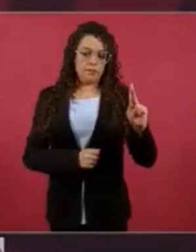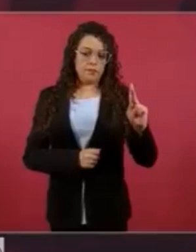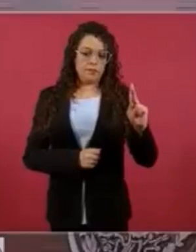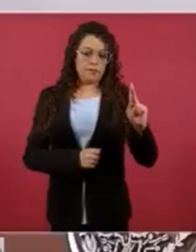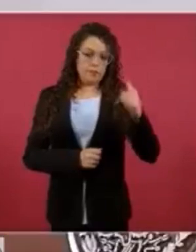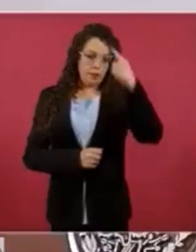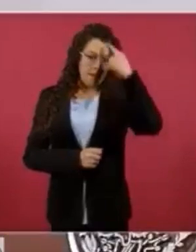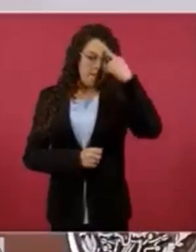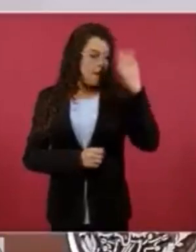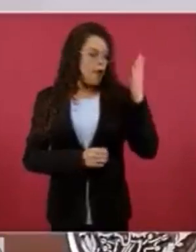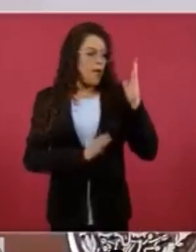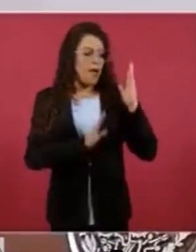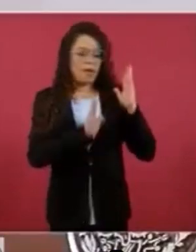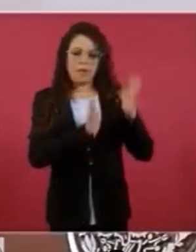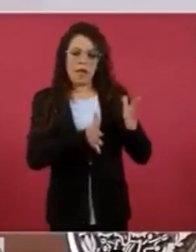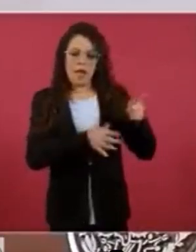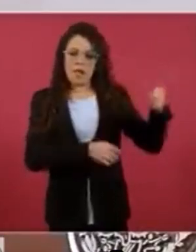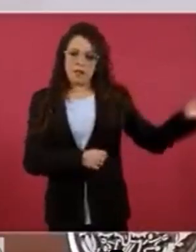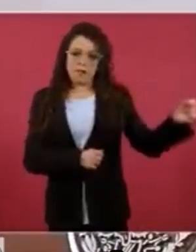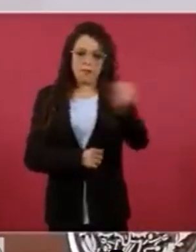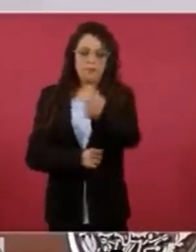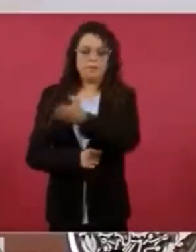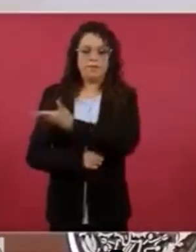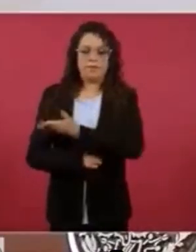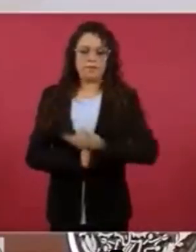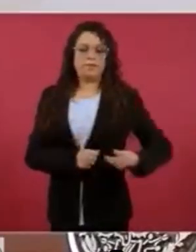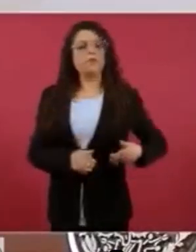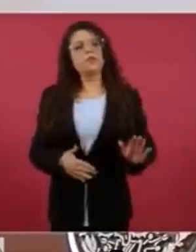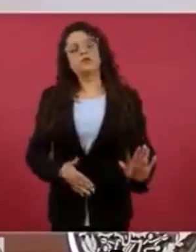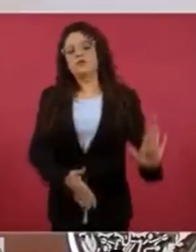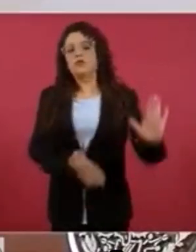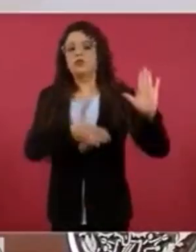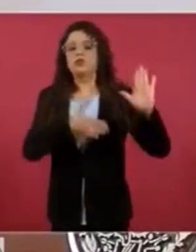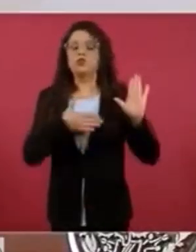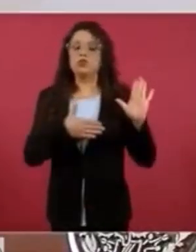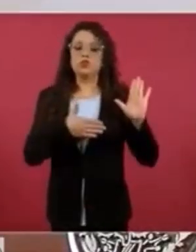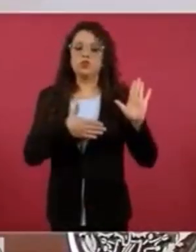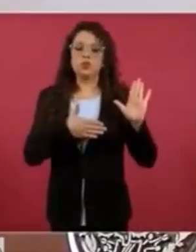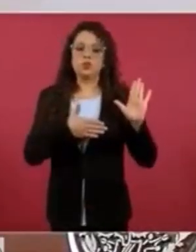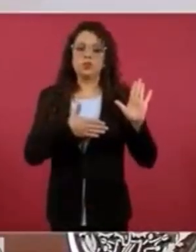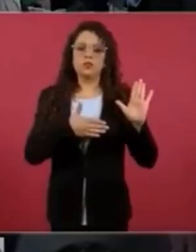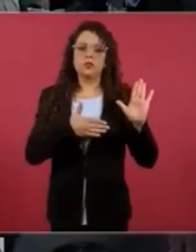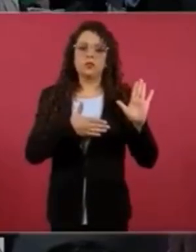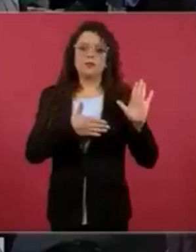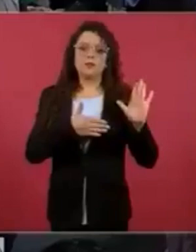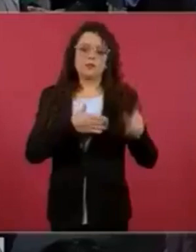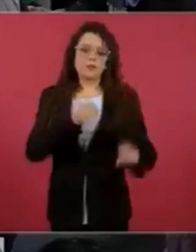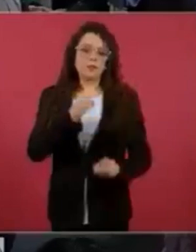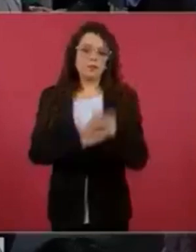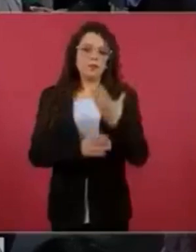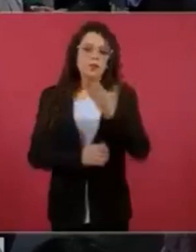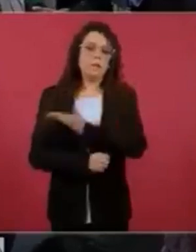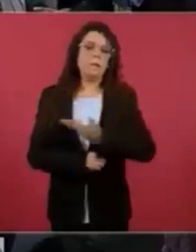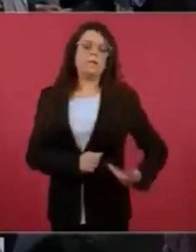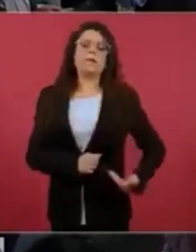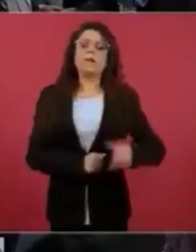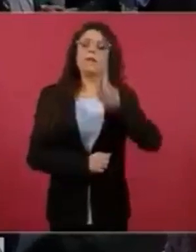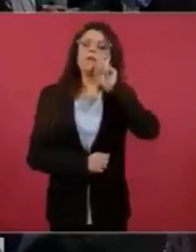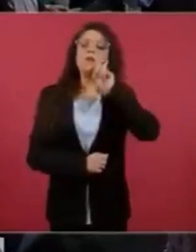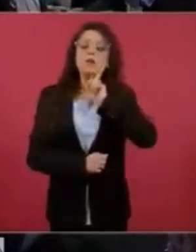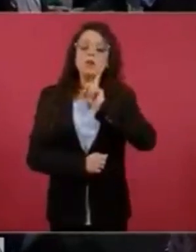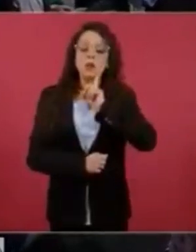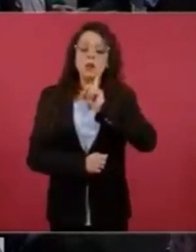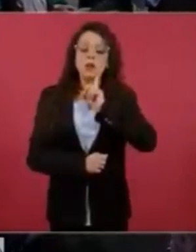presidencial, el acto de toma de posesión de la nueva presidenta. Voy a